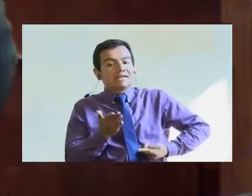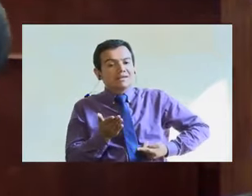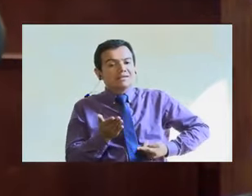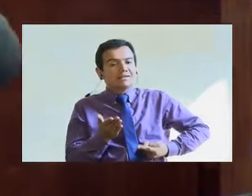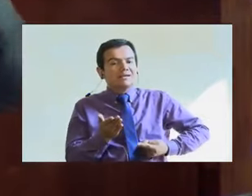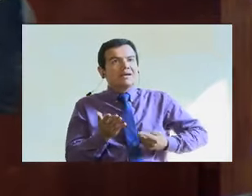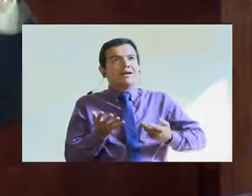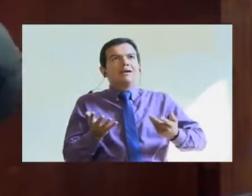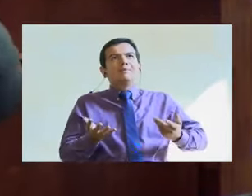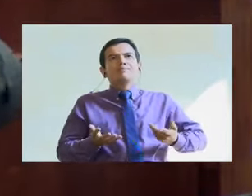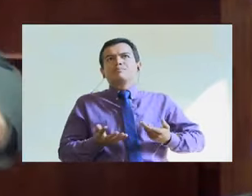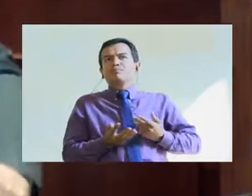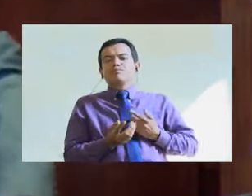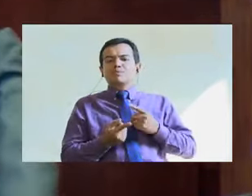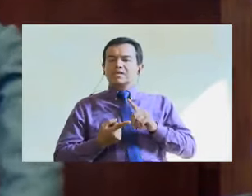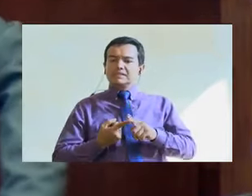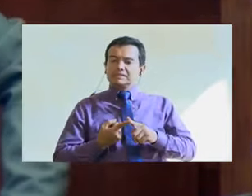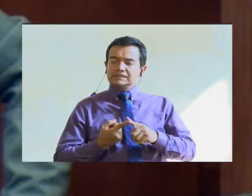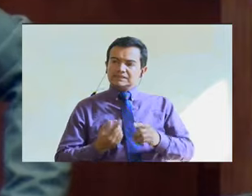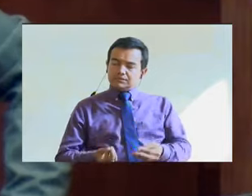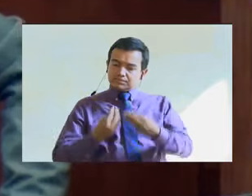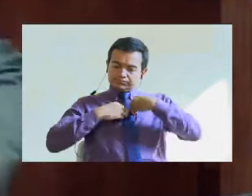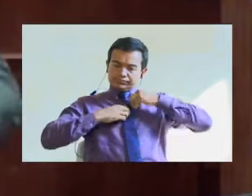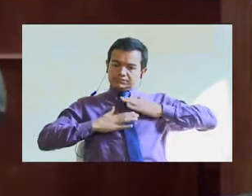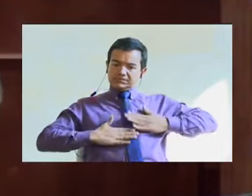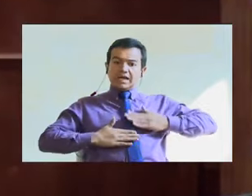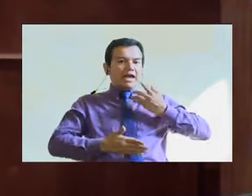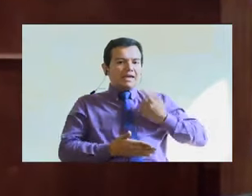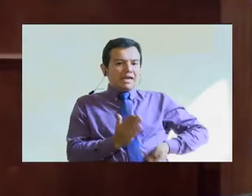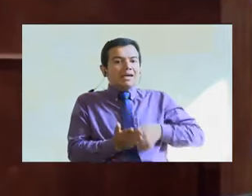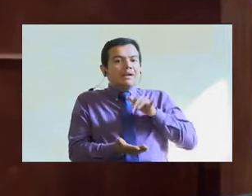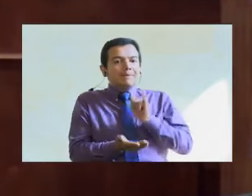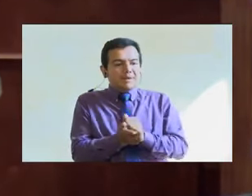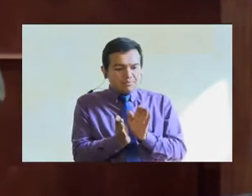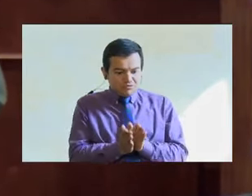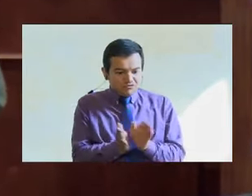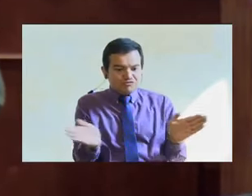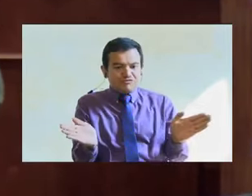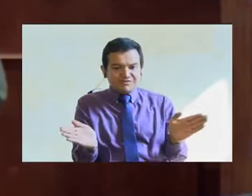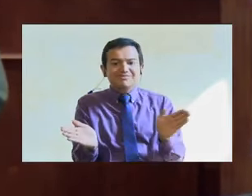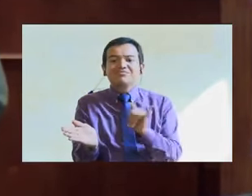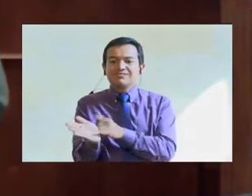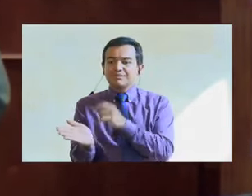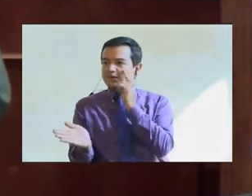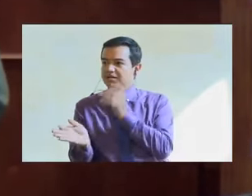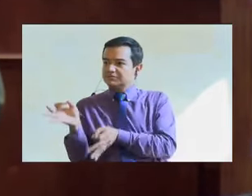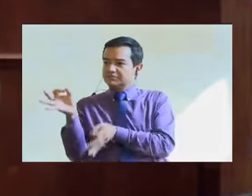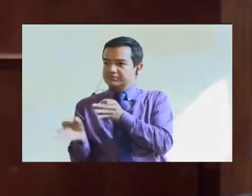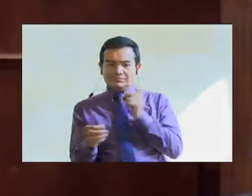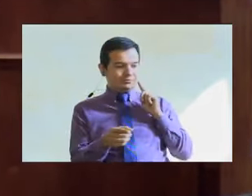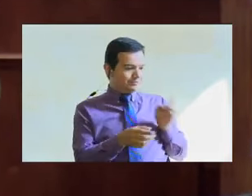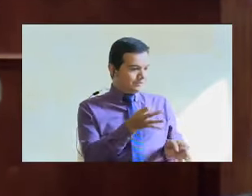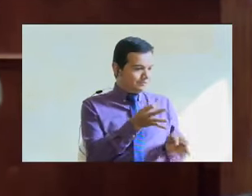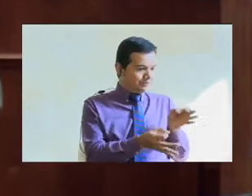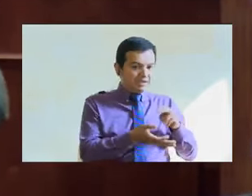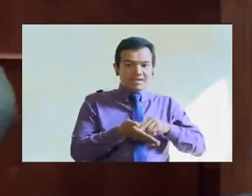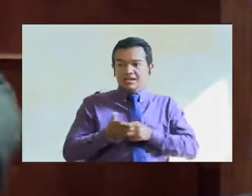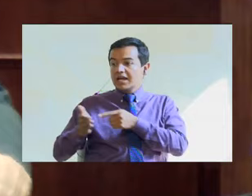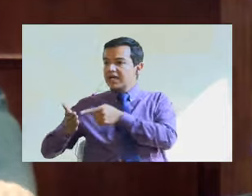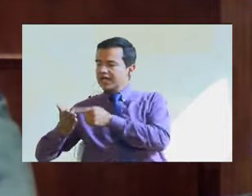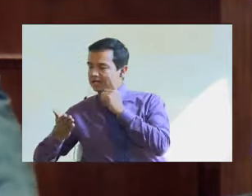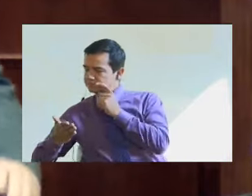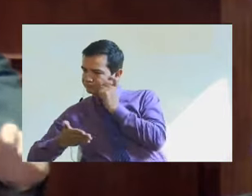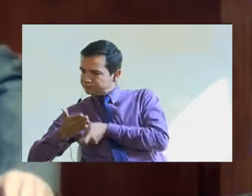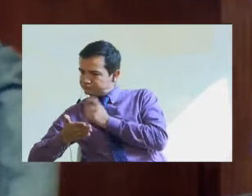más garantista que es precisamente la doble conformidad la doble revisión